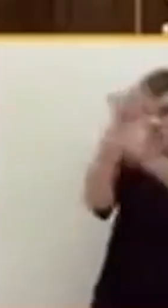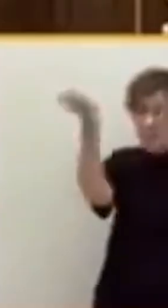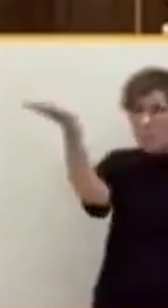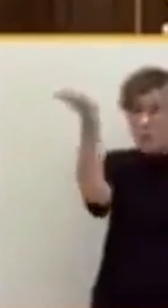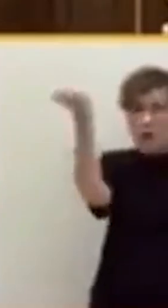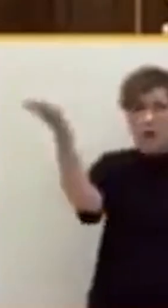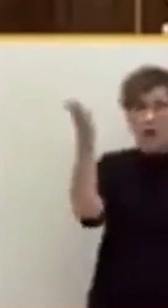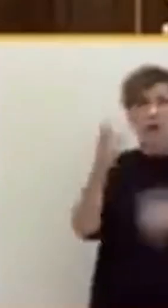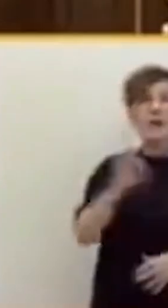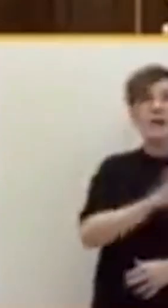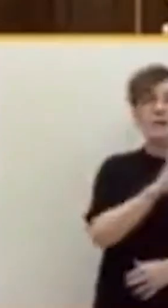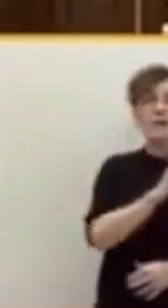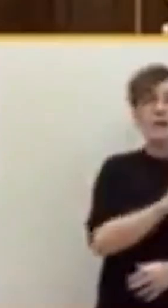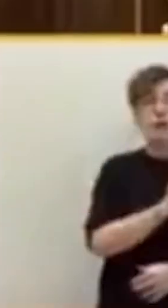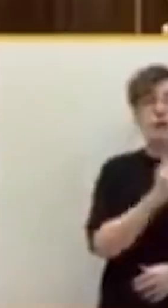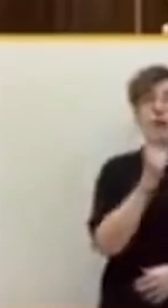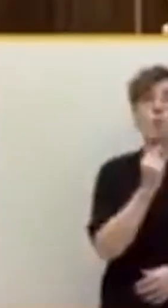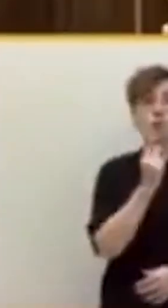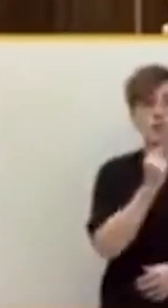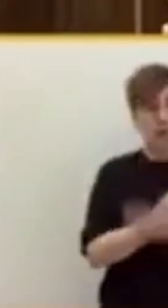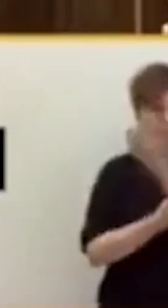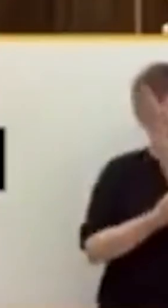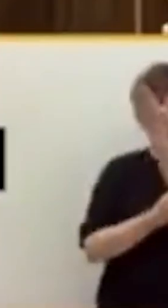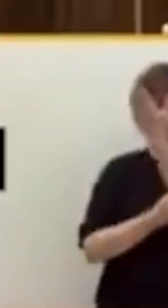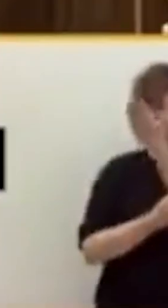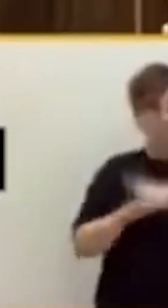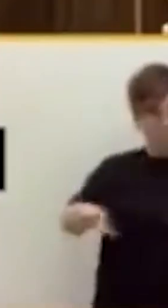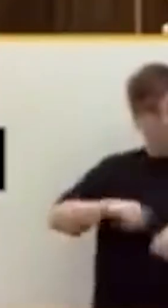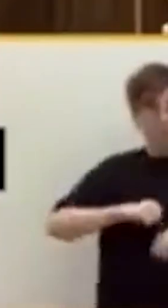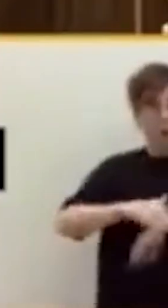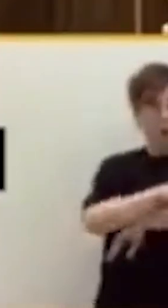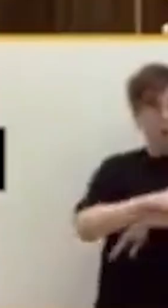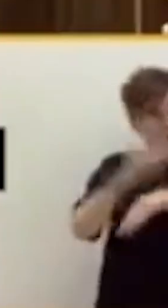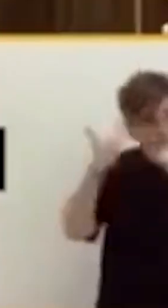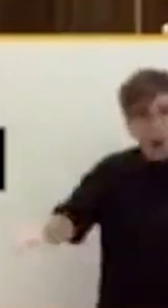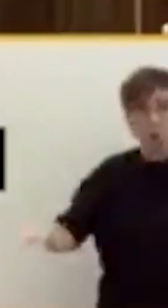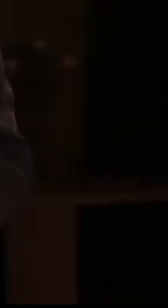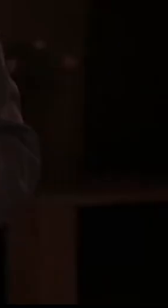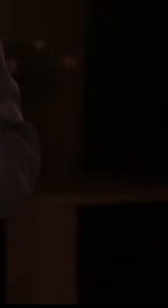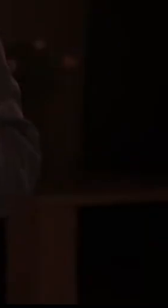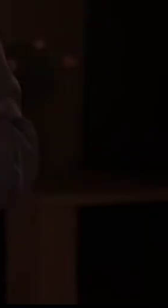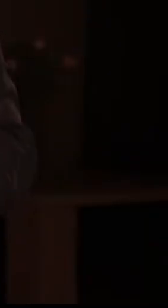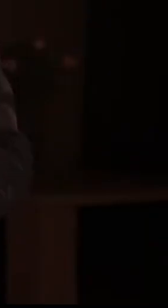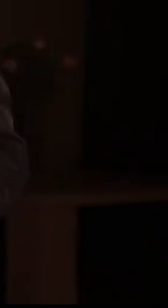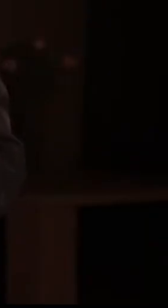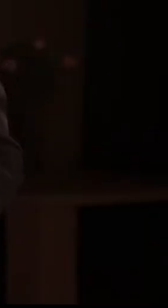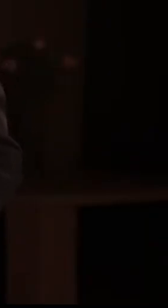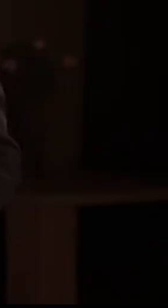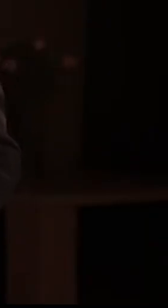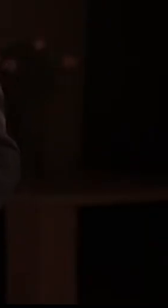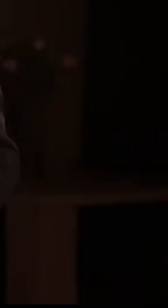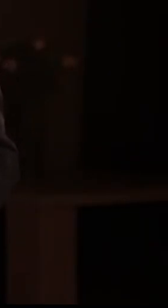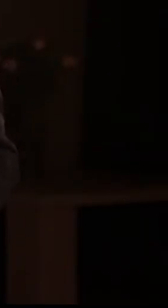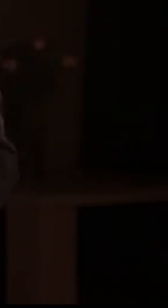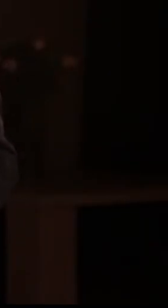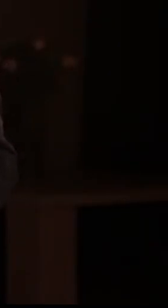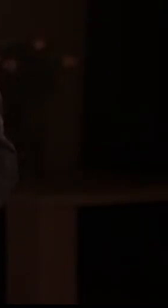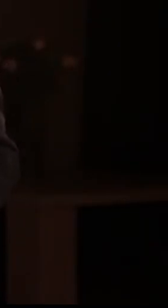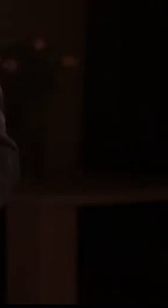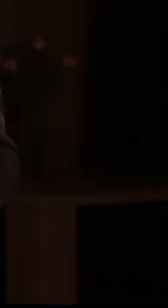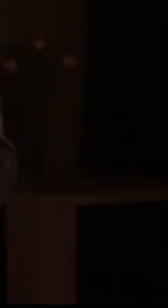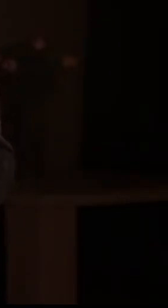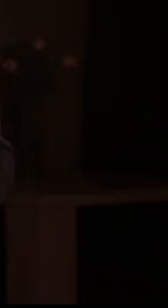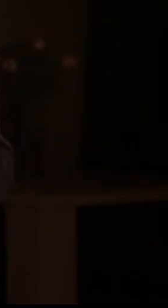que ha intentado defender el Partido Socialista de Pedro Sánchez en la investidura de Feijóo. Os dejamos con las imágenes, pero antes